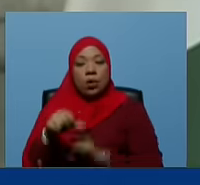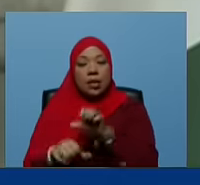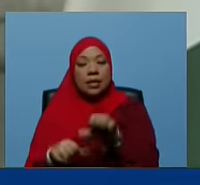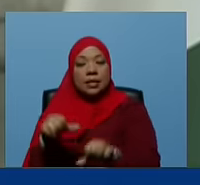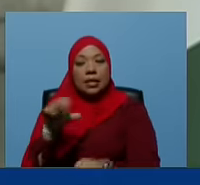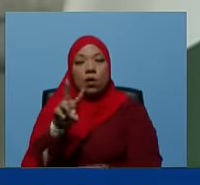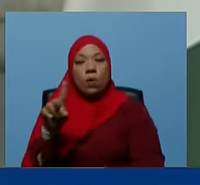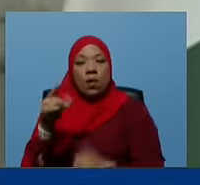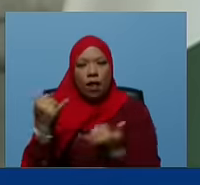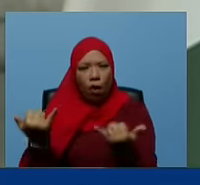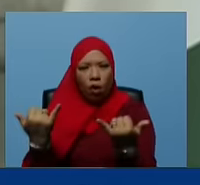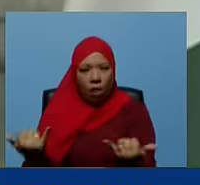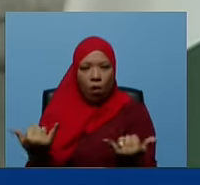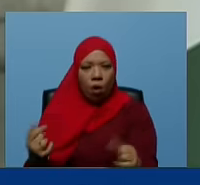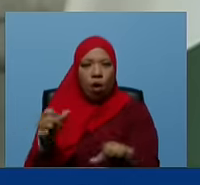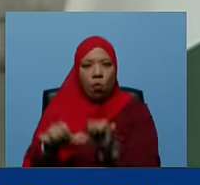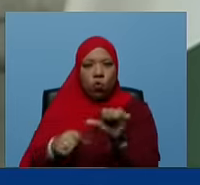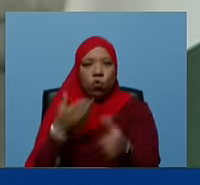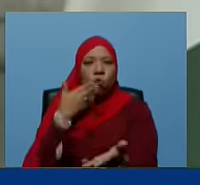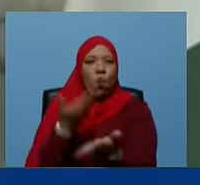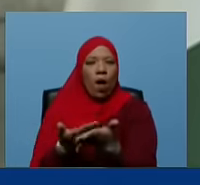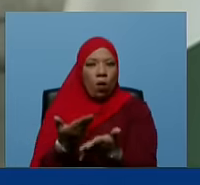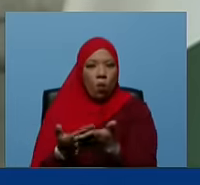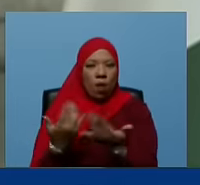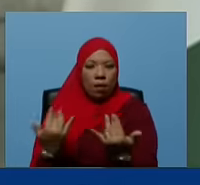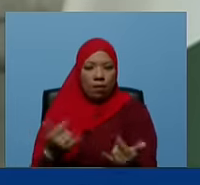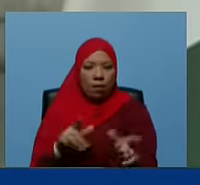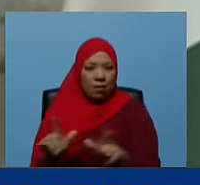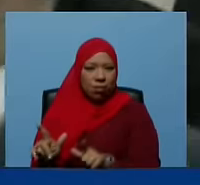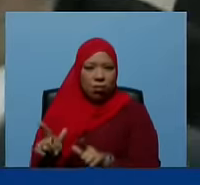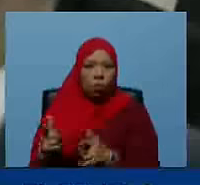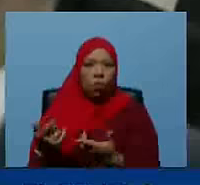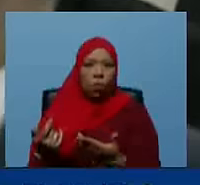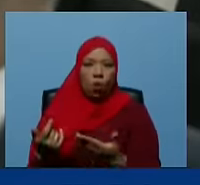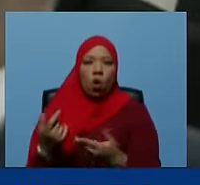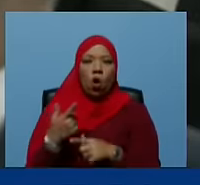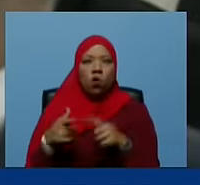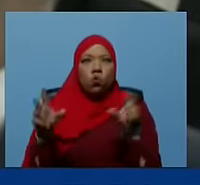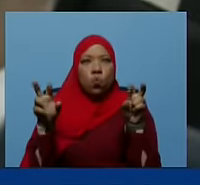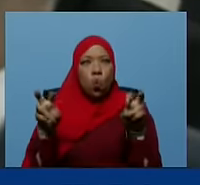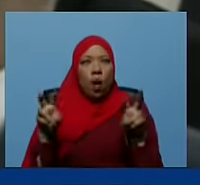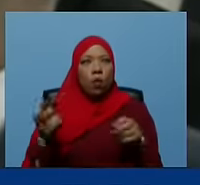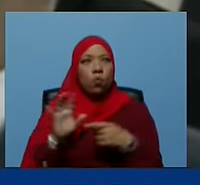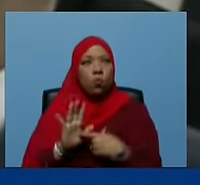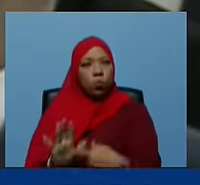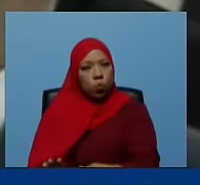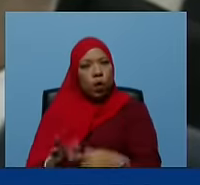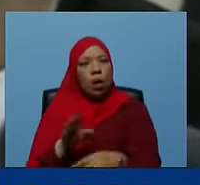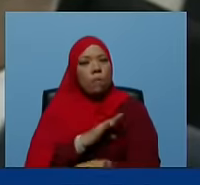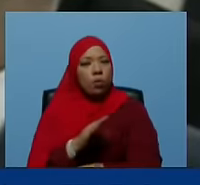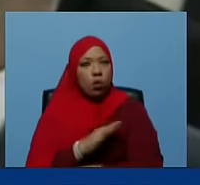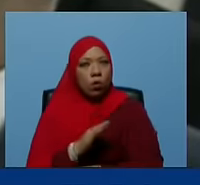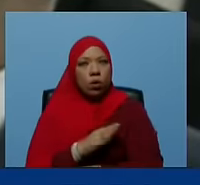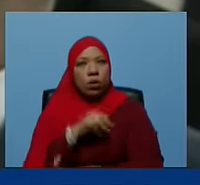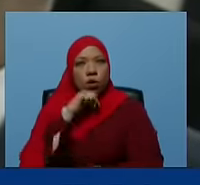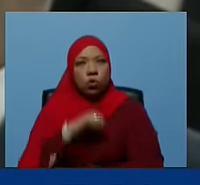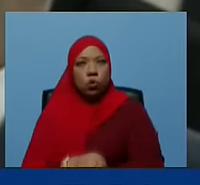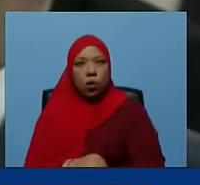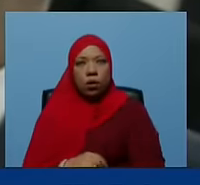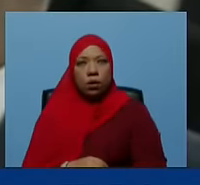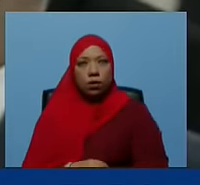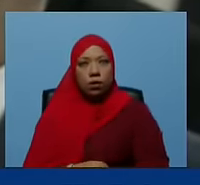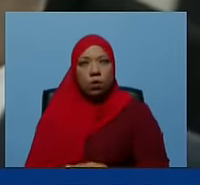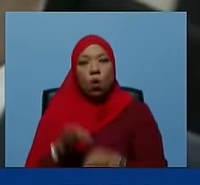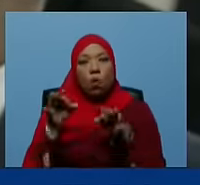XXI, un proyecto que ha demostrado su pertinencia histórica,